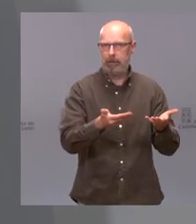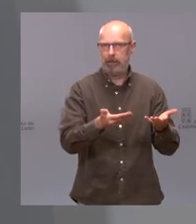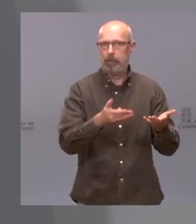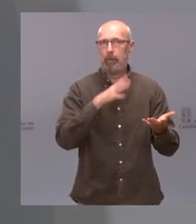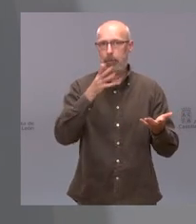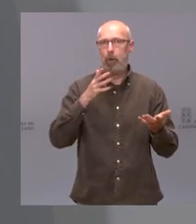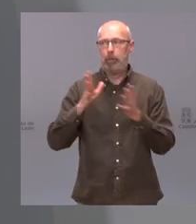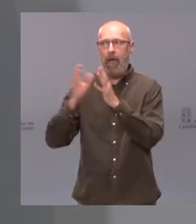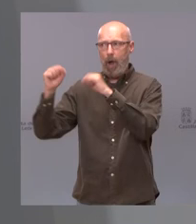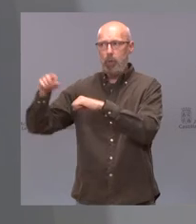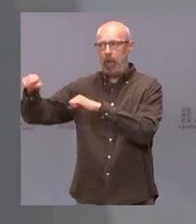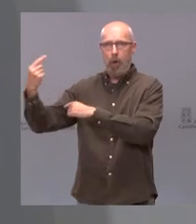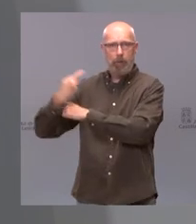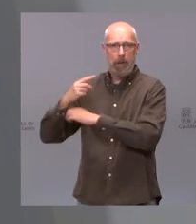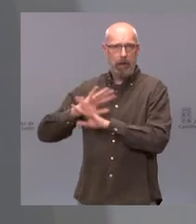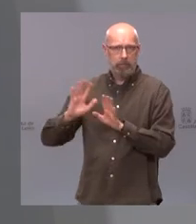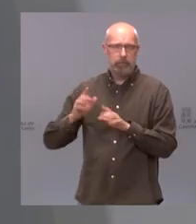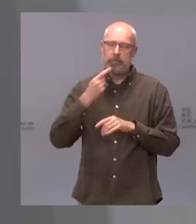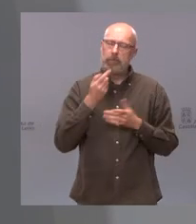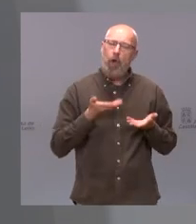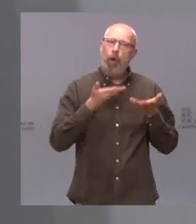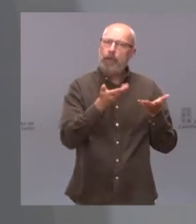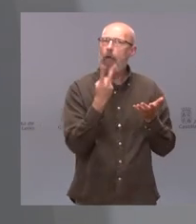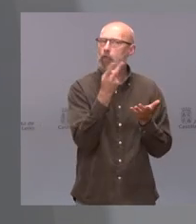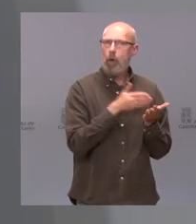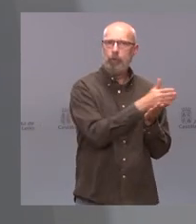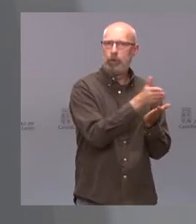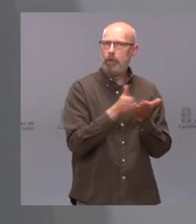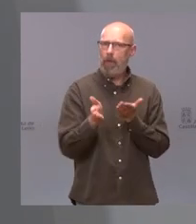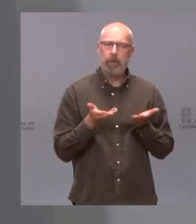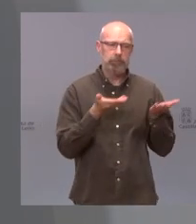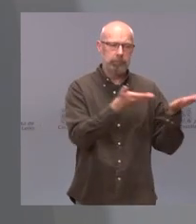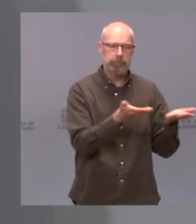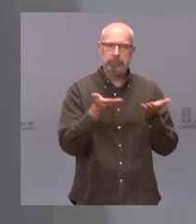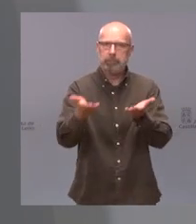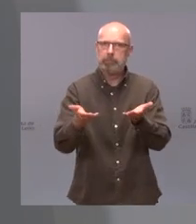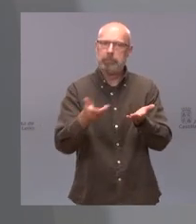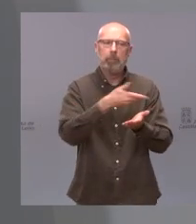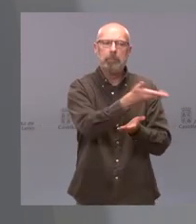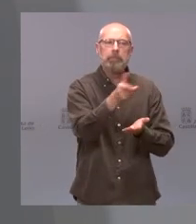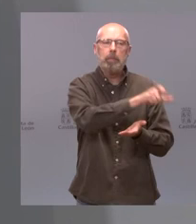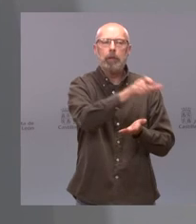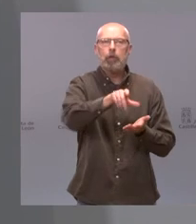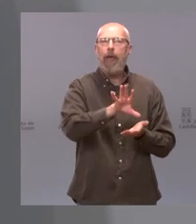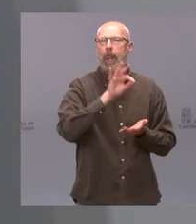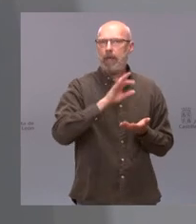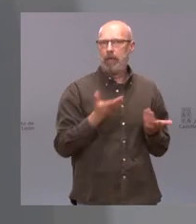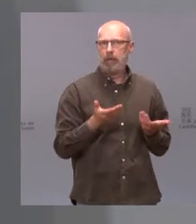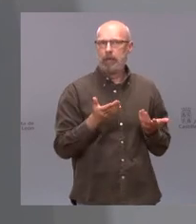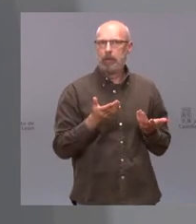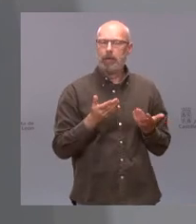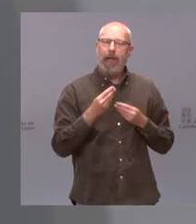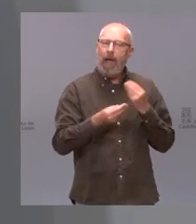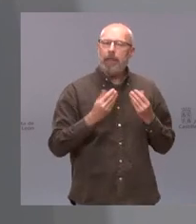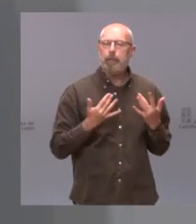el acuerdo, las dos posibilidades a los ciudadanos. Lo vamos a hacer a la mayor brevedad